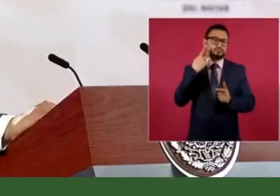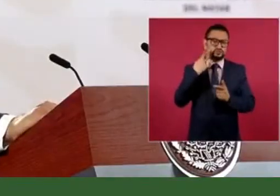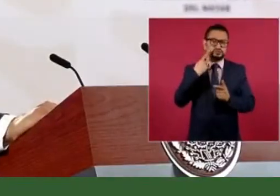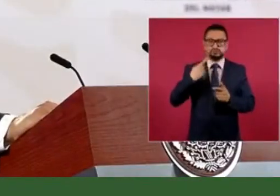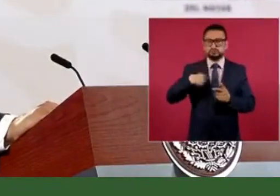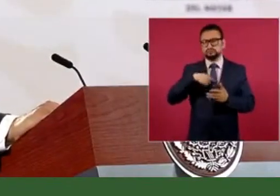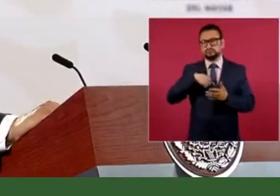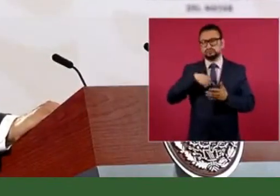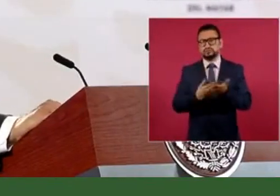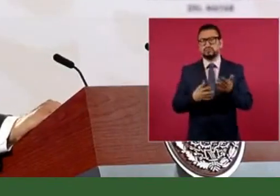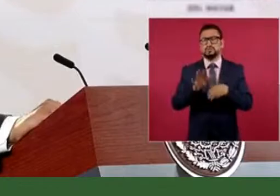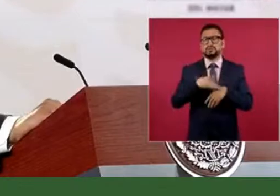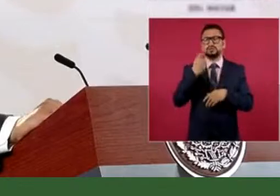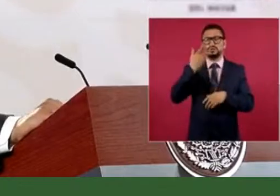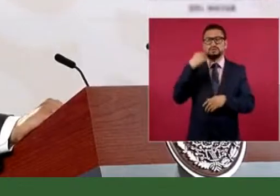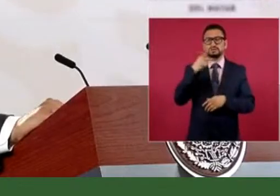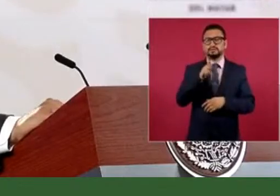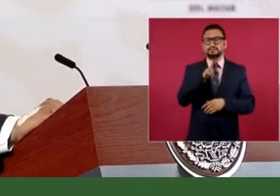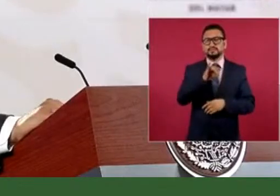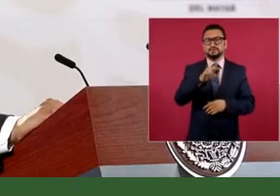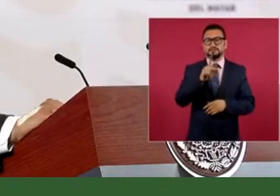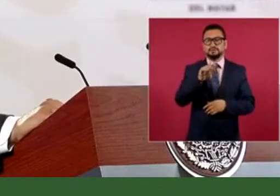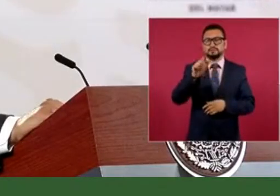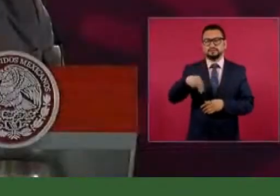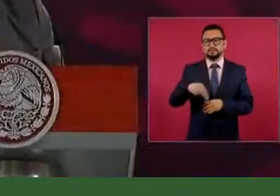de PRI-PAN,